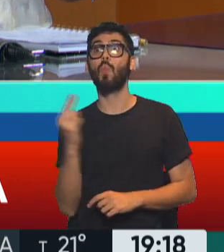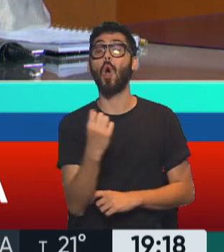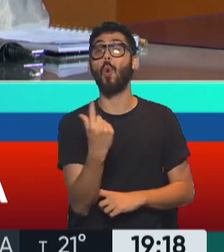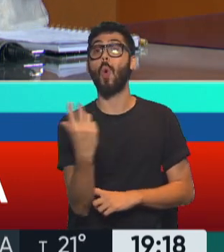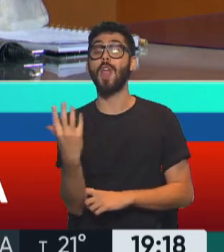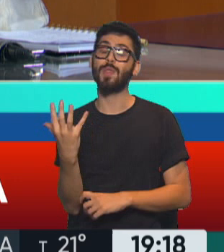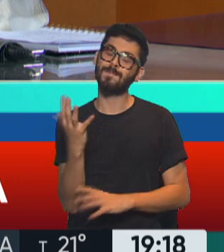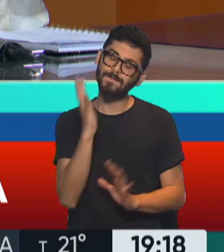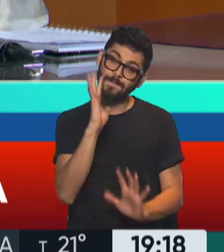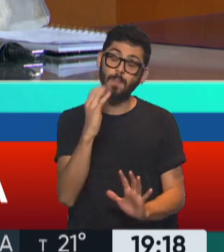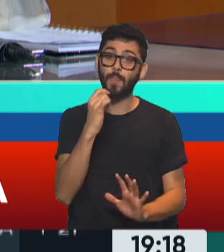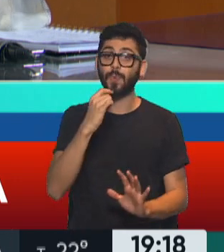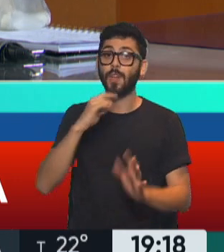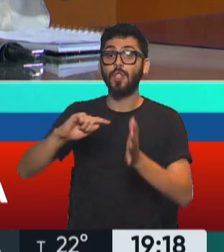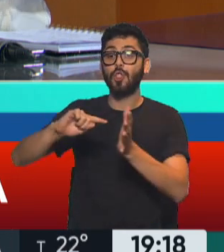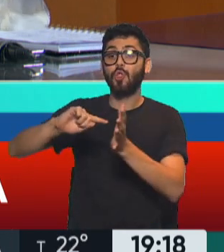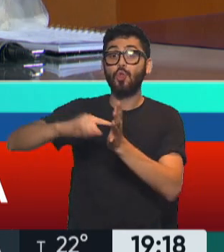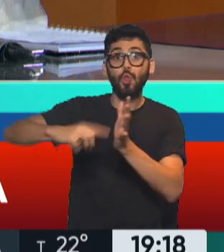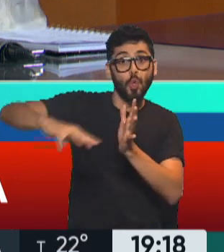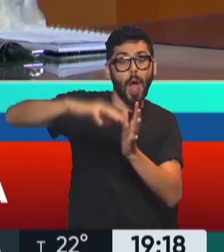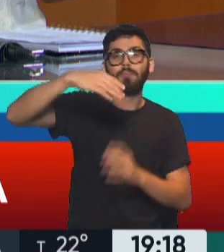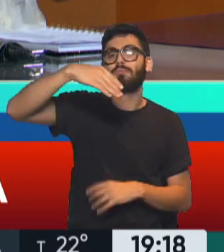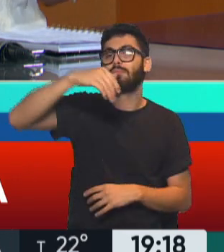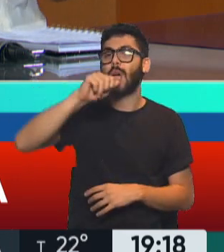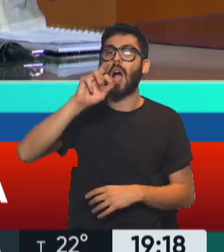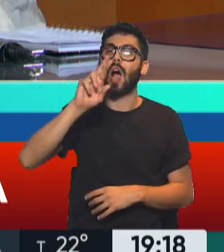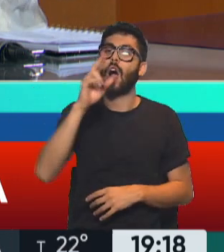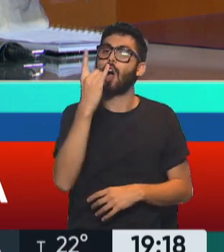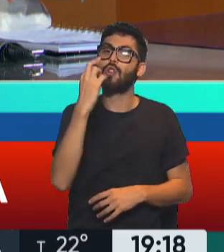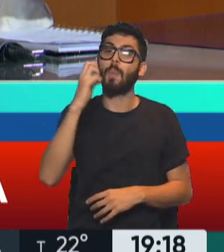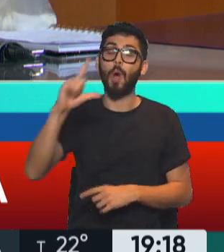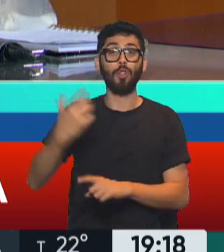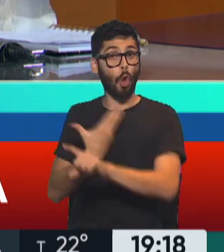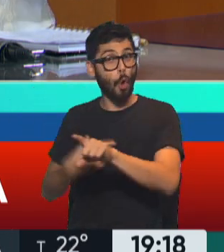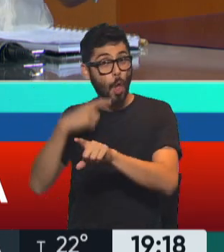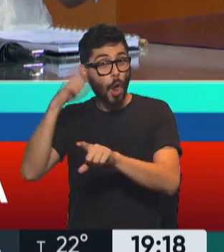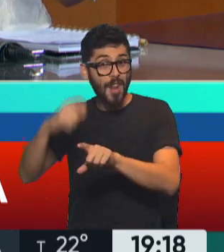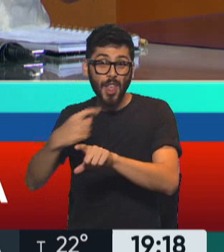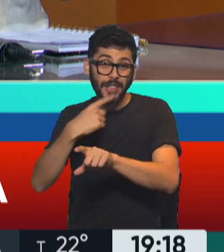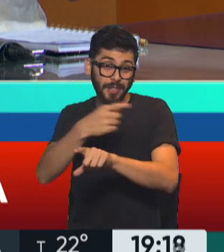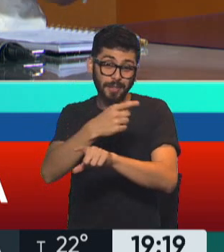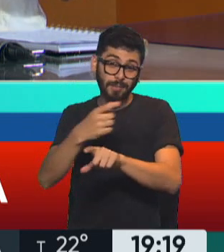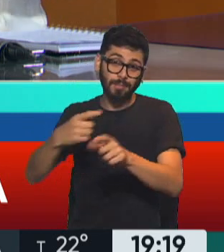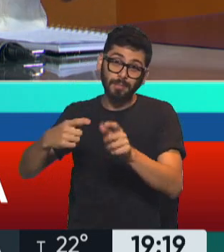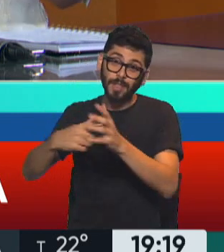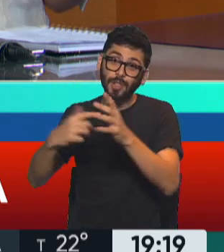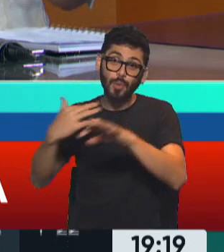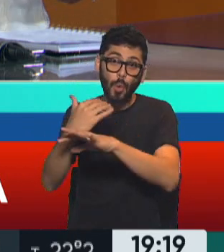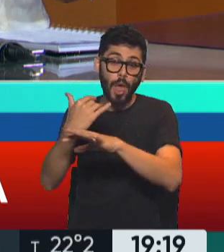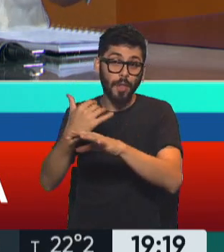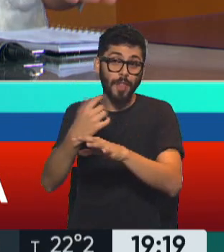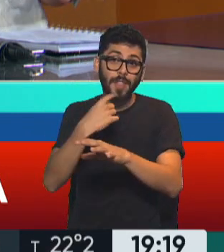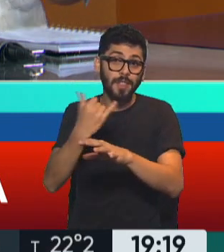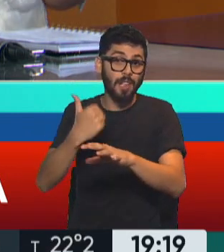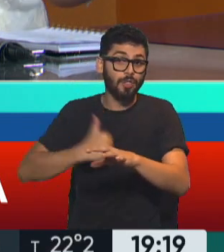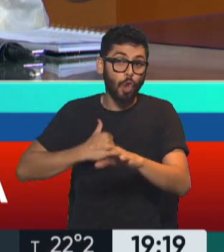por ejemplo, si vemos ciudades como Mariupol, donde desde el gobierno ucraniano denuncian directamente que es una ciudad que está completamente sitiada